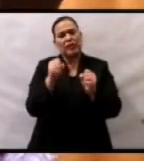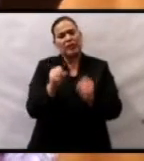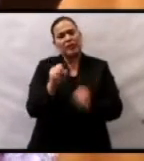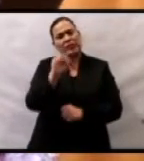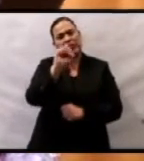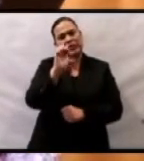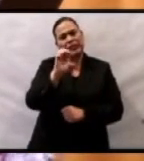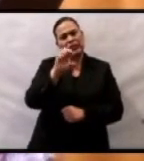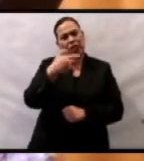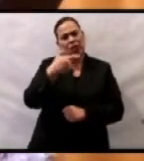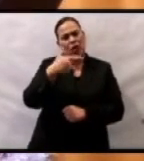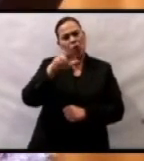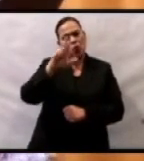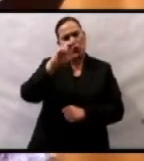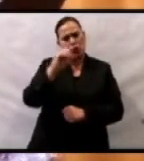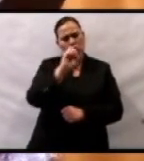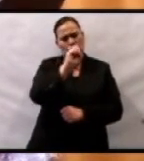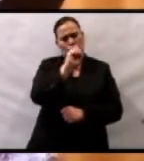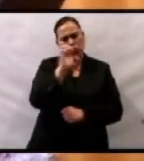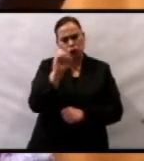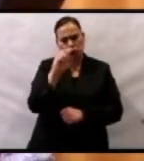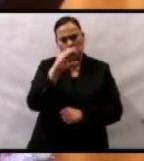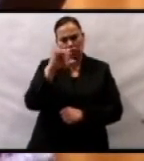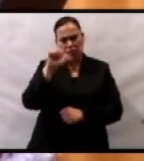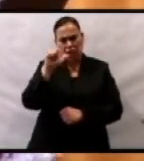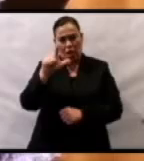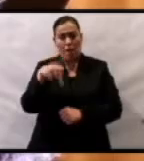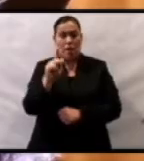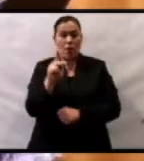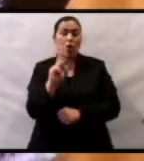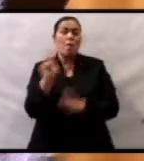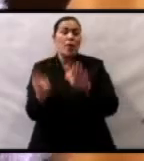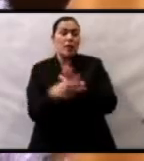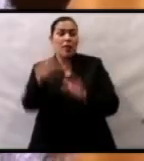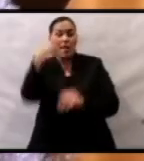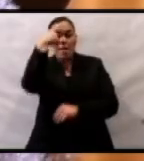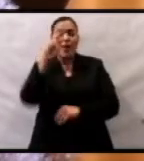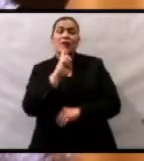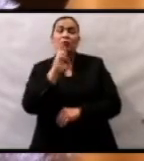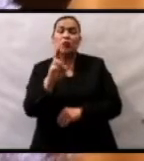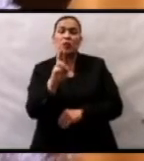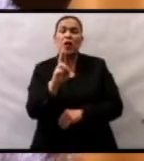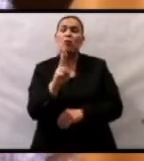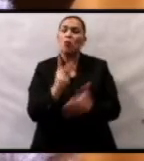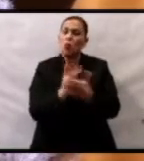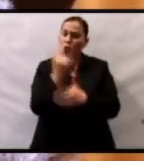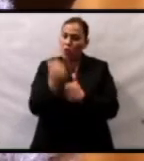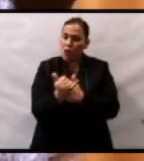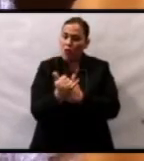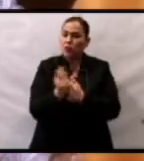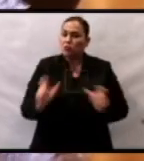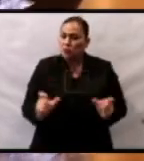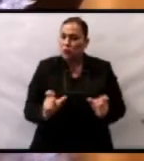Solo queda pendiente la respuesta del Instituto para consolidar un proyecto de justicia laboral.